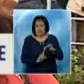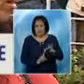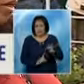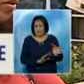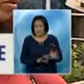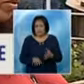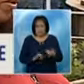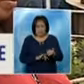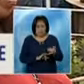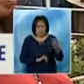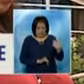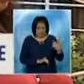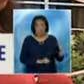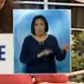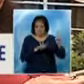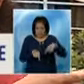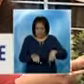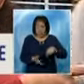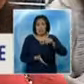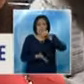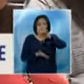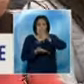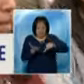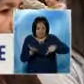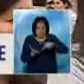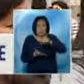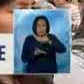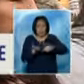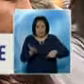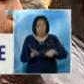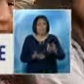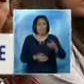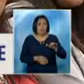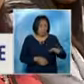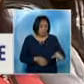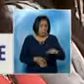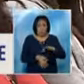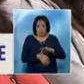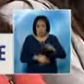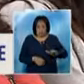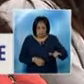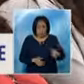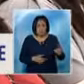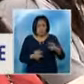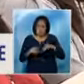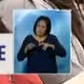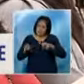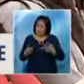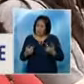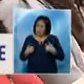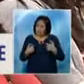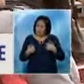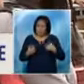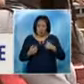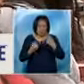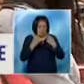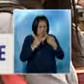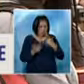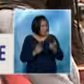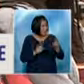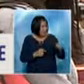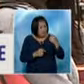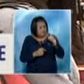Día sábado, va a venir el cirujano pediátrico a revisar a tu niña. Entonces yo le dije, señor, yo entre lágrimas le digo, señor, así